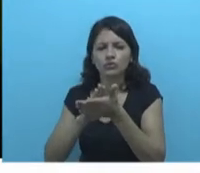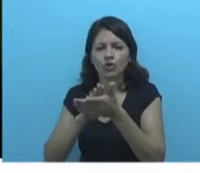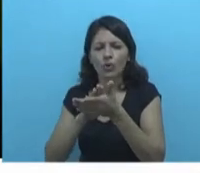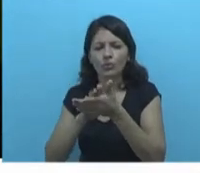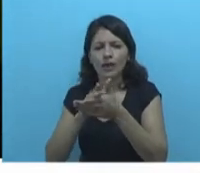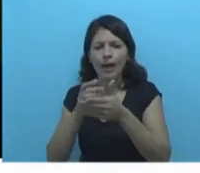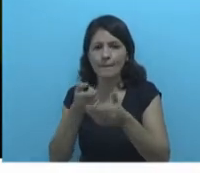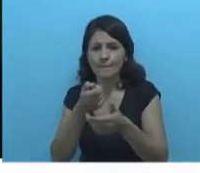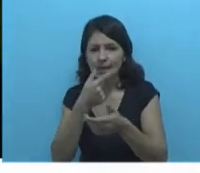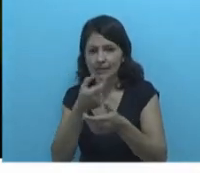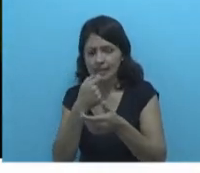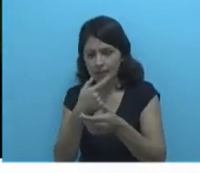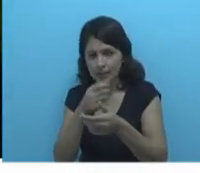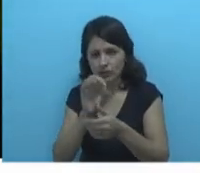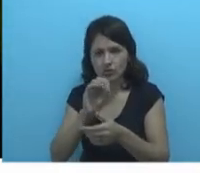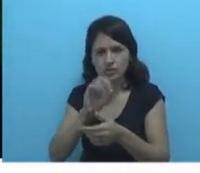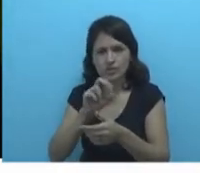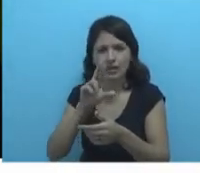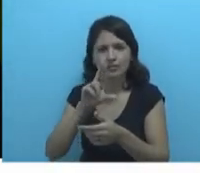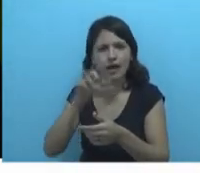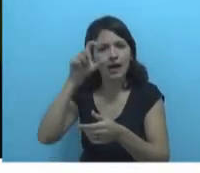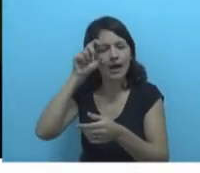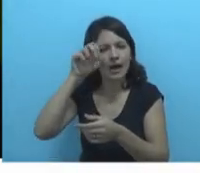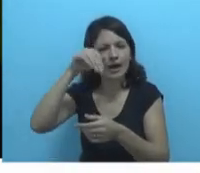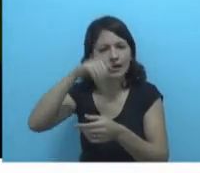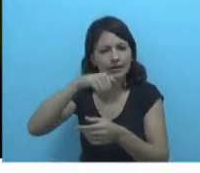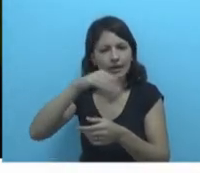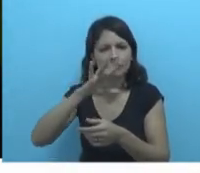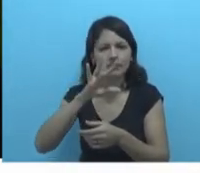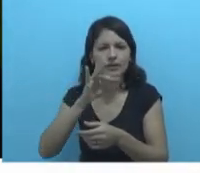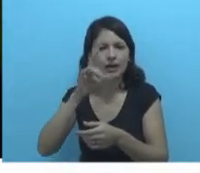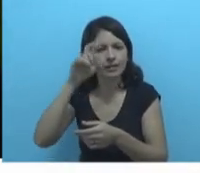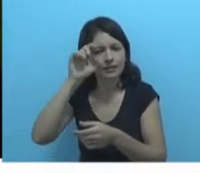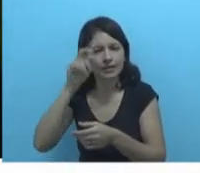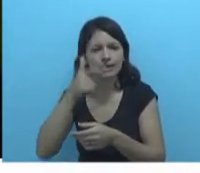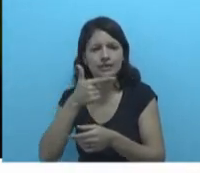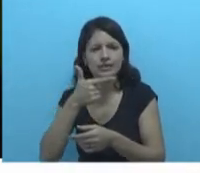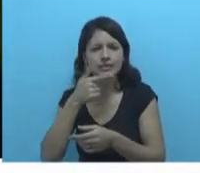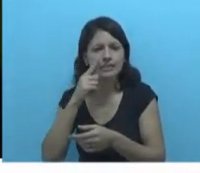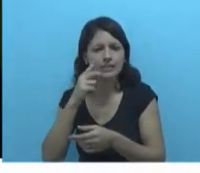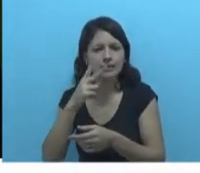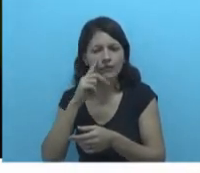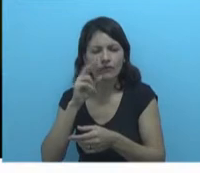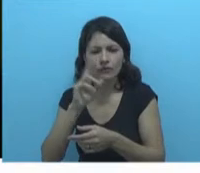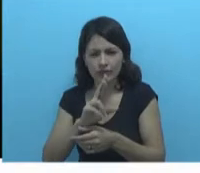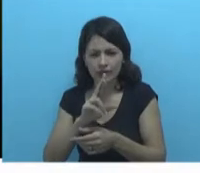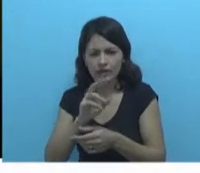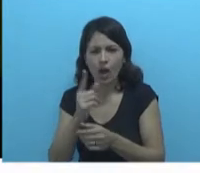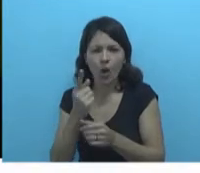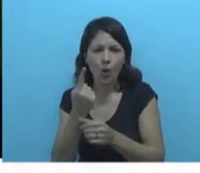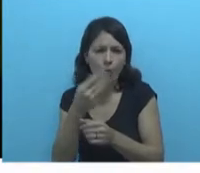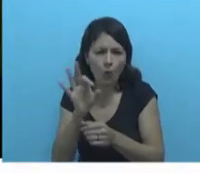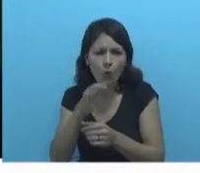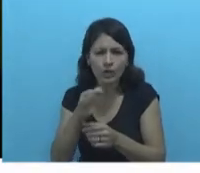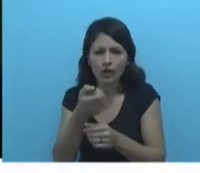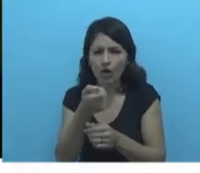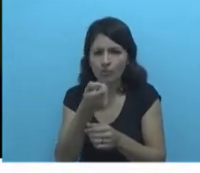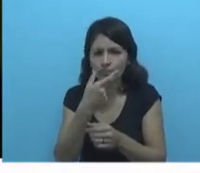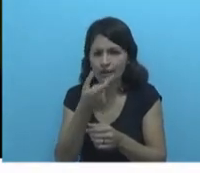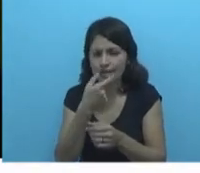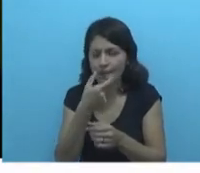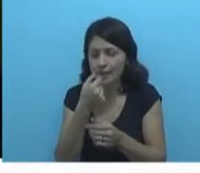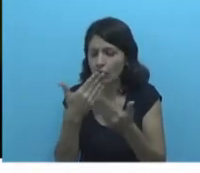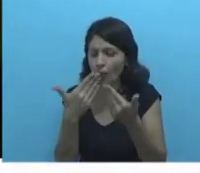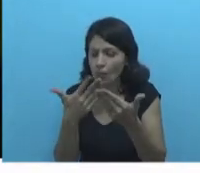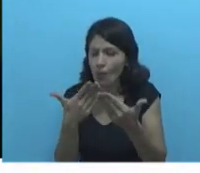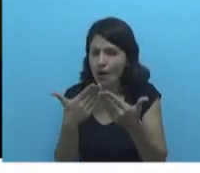manera ha demostrado alguna posibilidad de ser efectivo en el tratamiento del coronavirus.